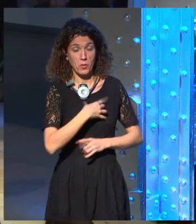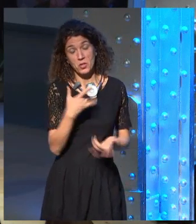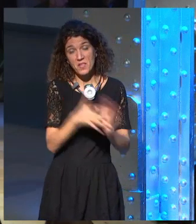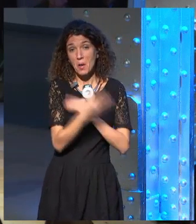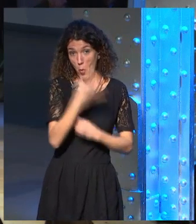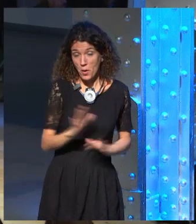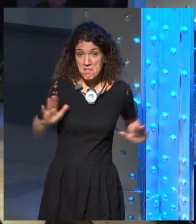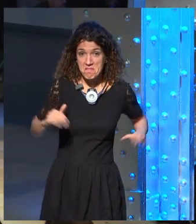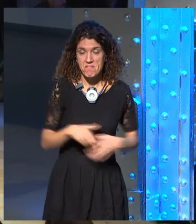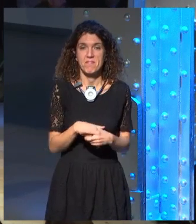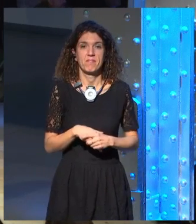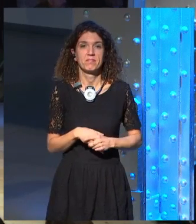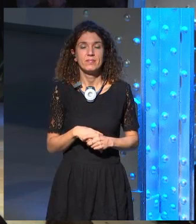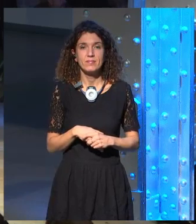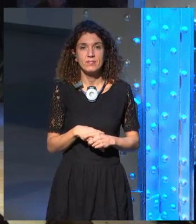bien.